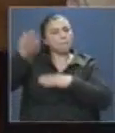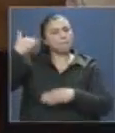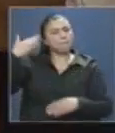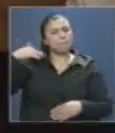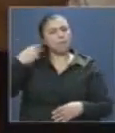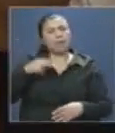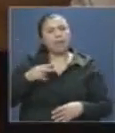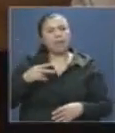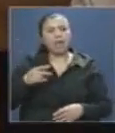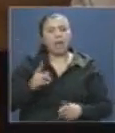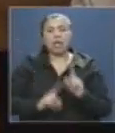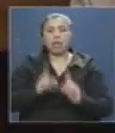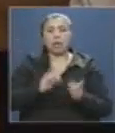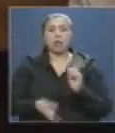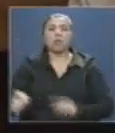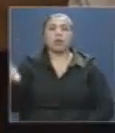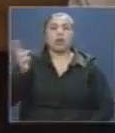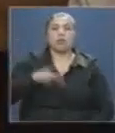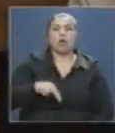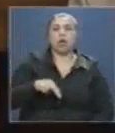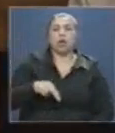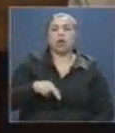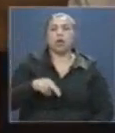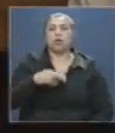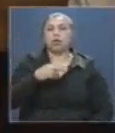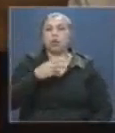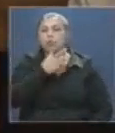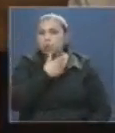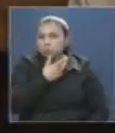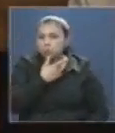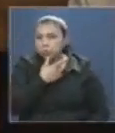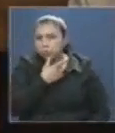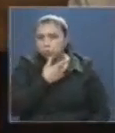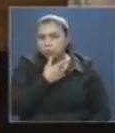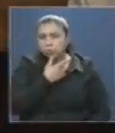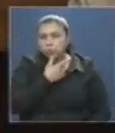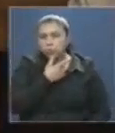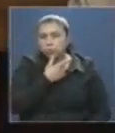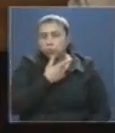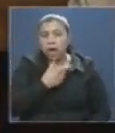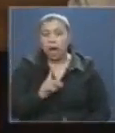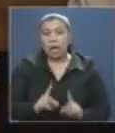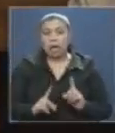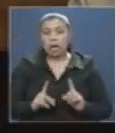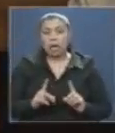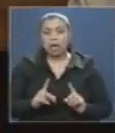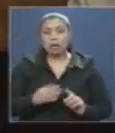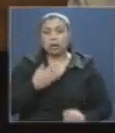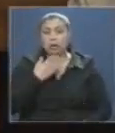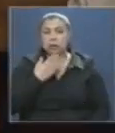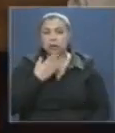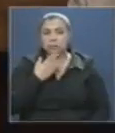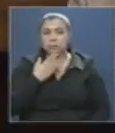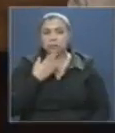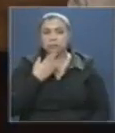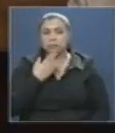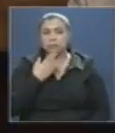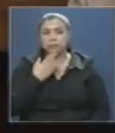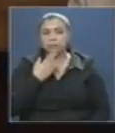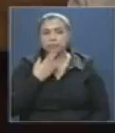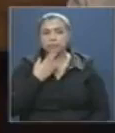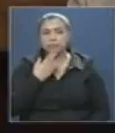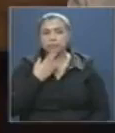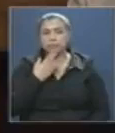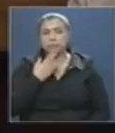querían retornar la detención por sospecha, por ejemplo, que también en alguna medida viola ciertos